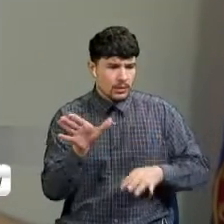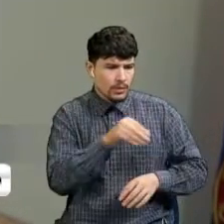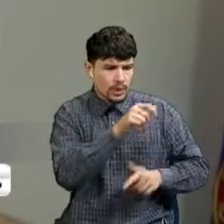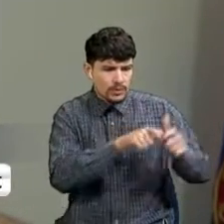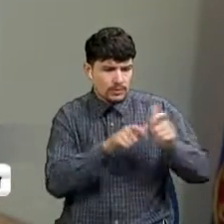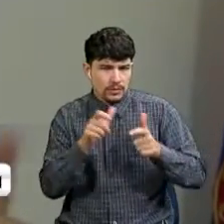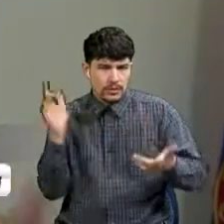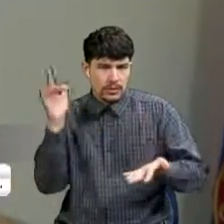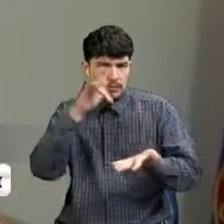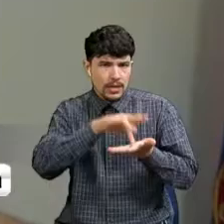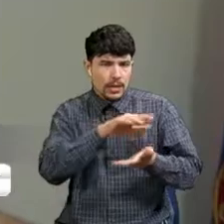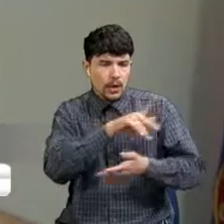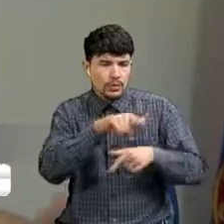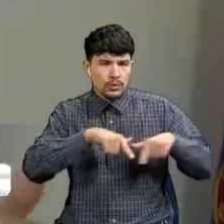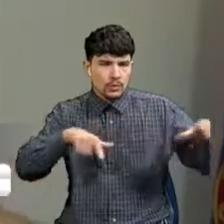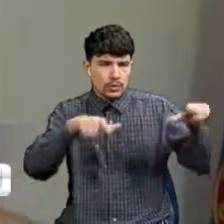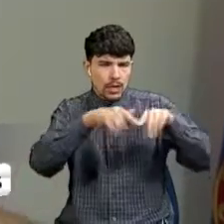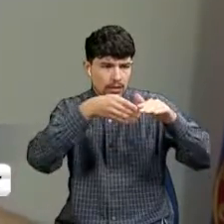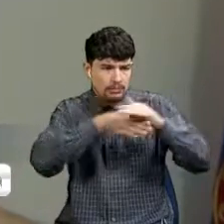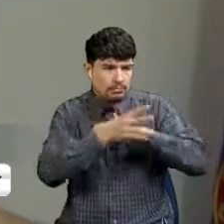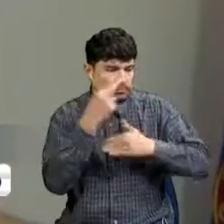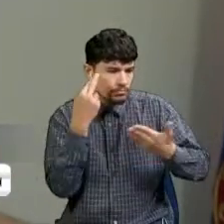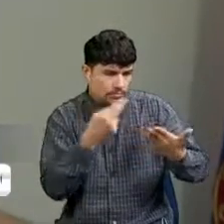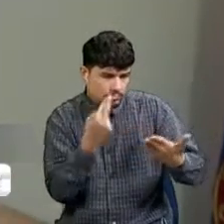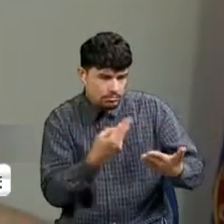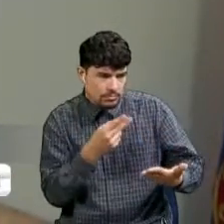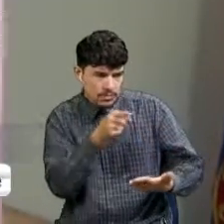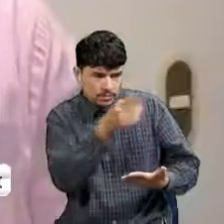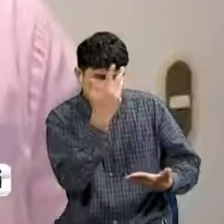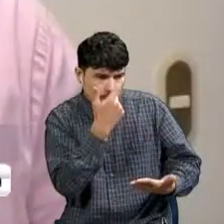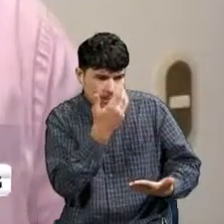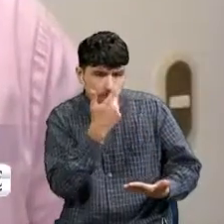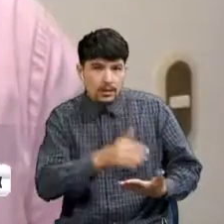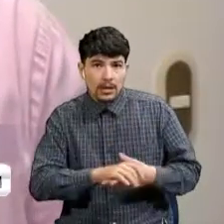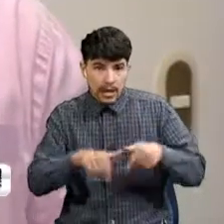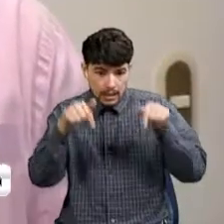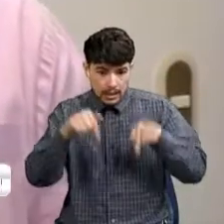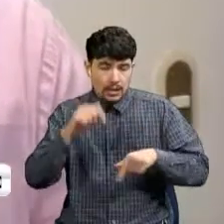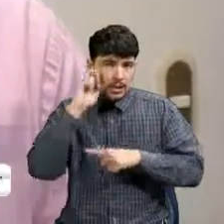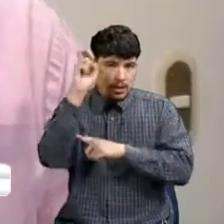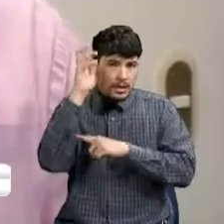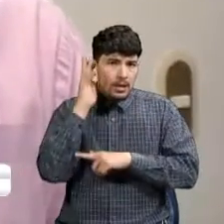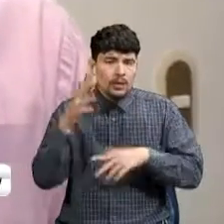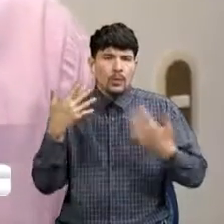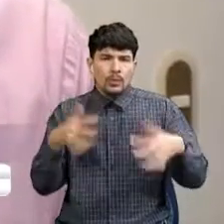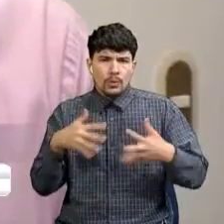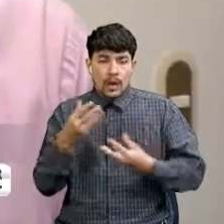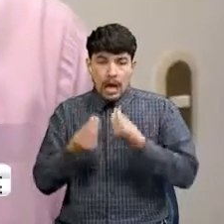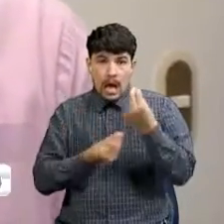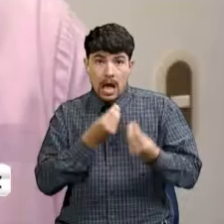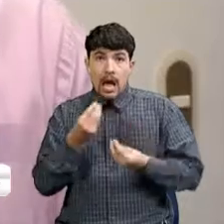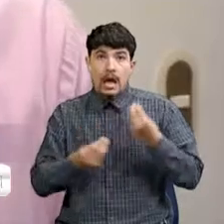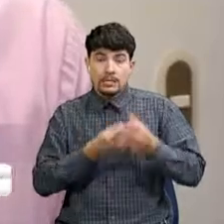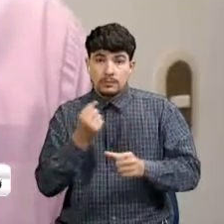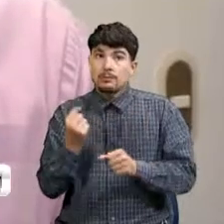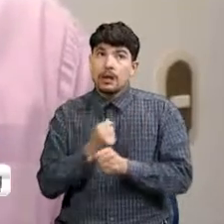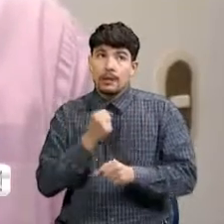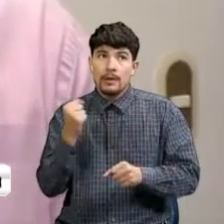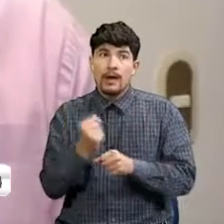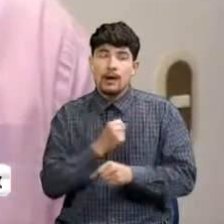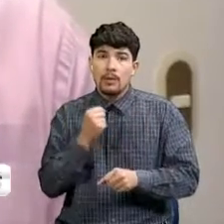llegan de otros lugares con esta patología. Acá en Norte de Santander se ha venido haciendo un